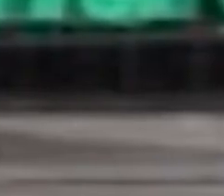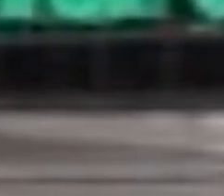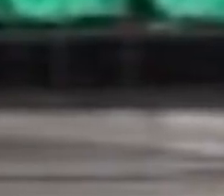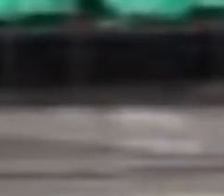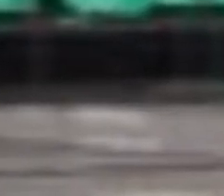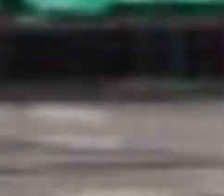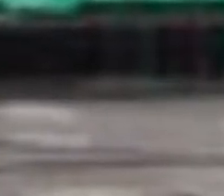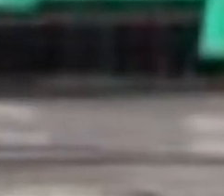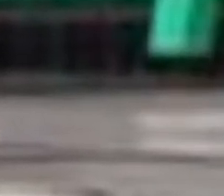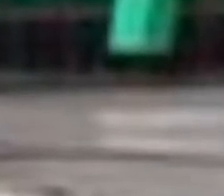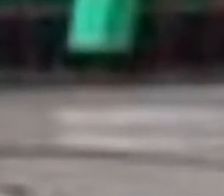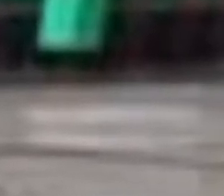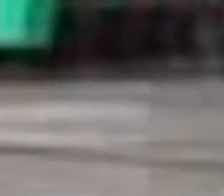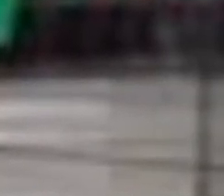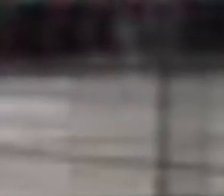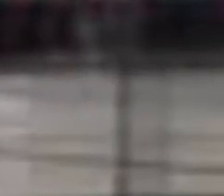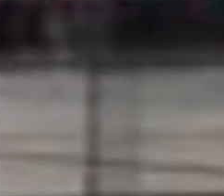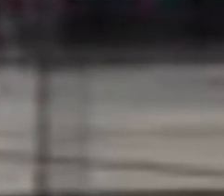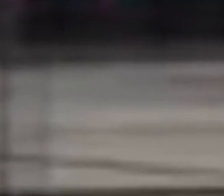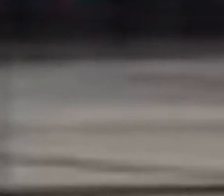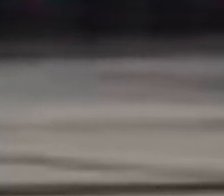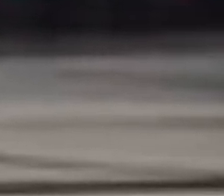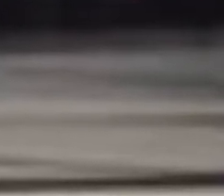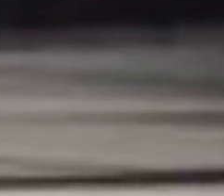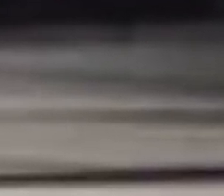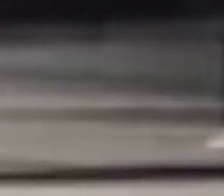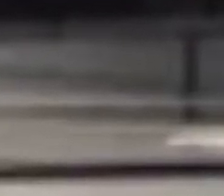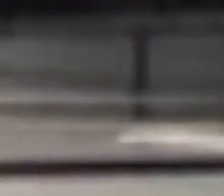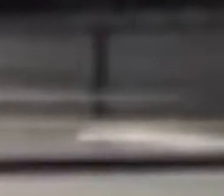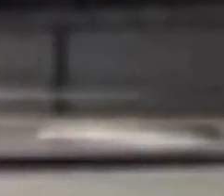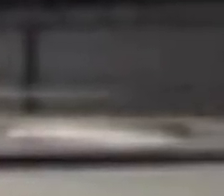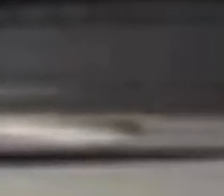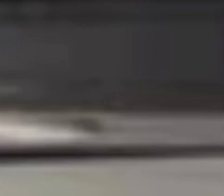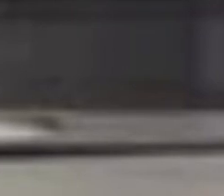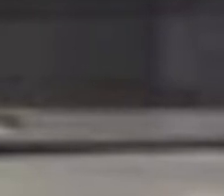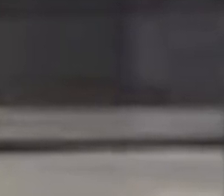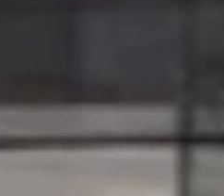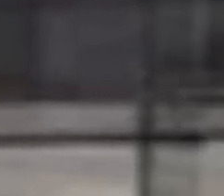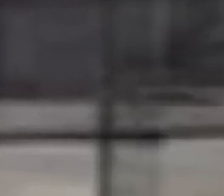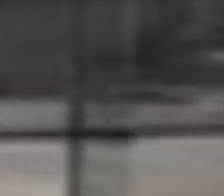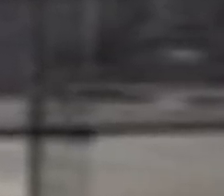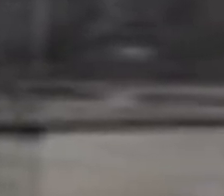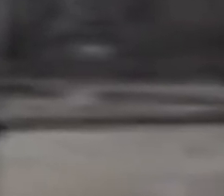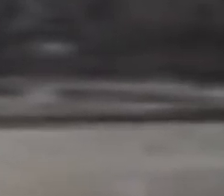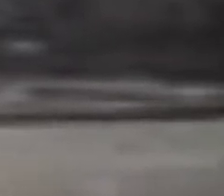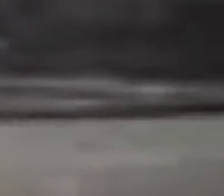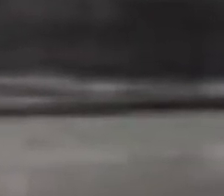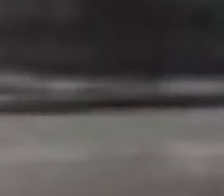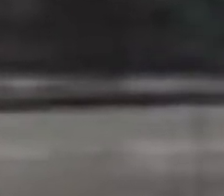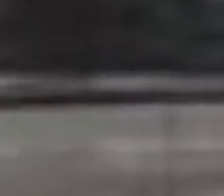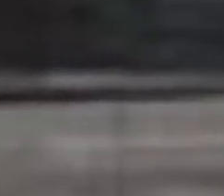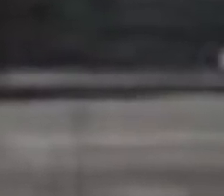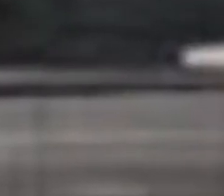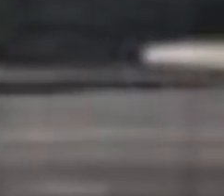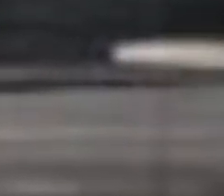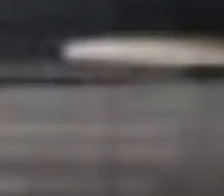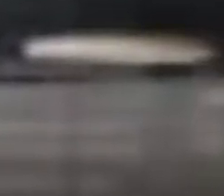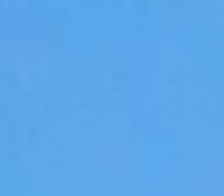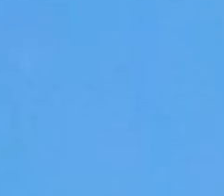e internet para todos que se encargará de llevar internet gratuito a todas las regiones del país